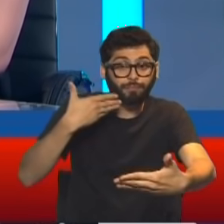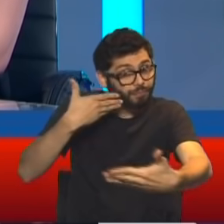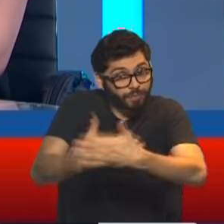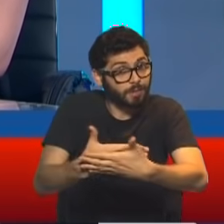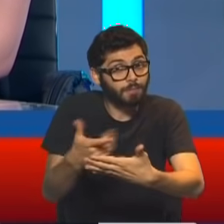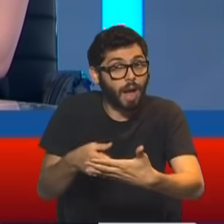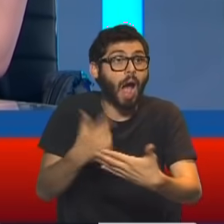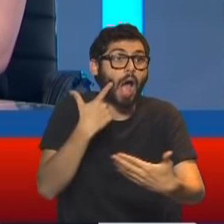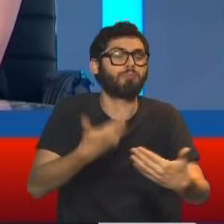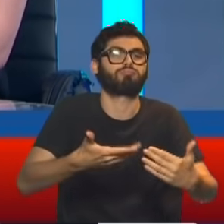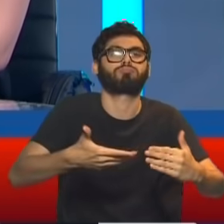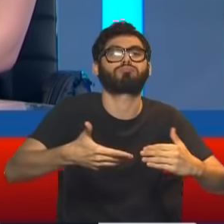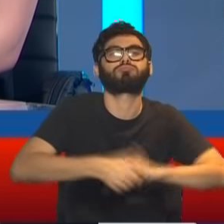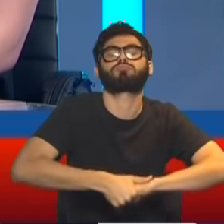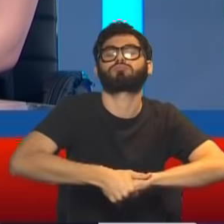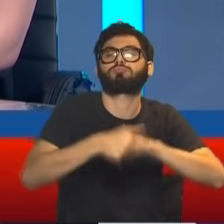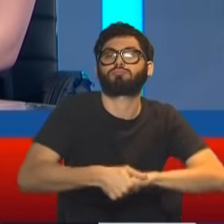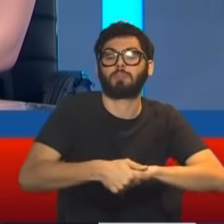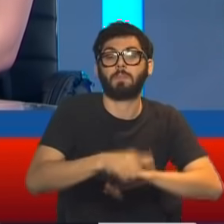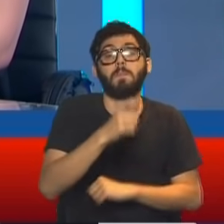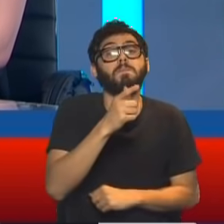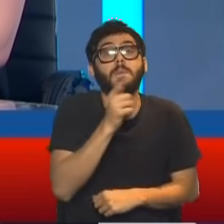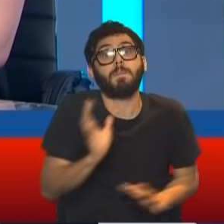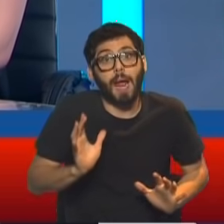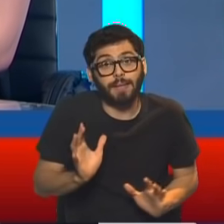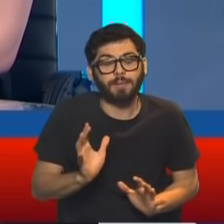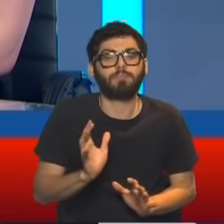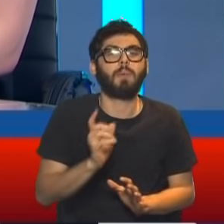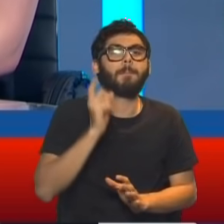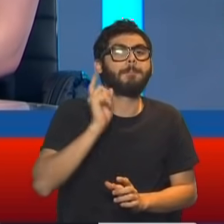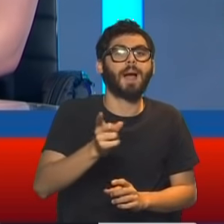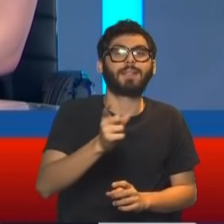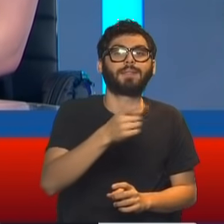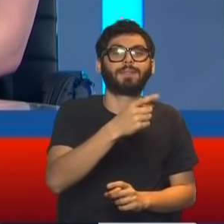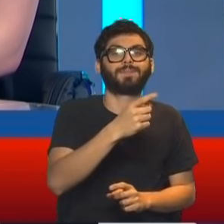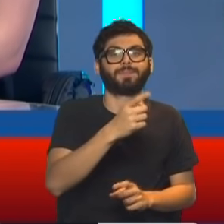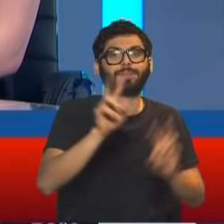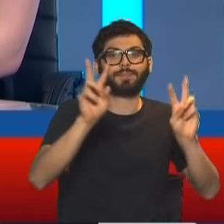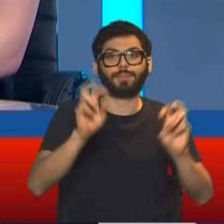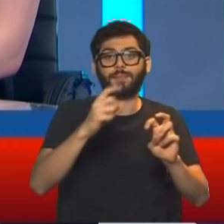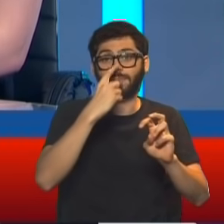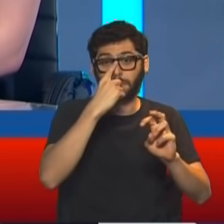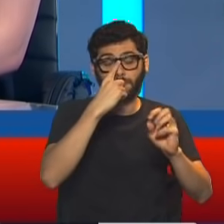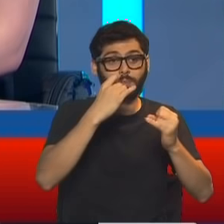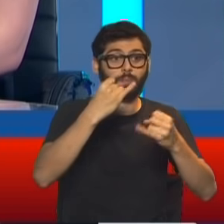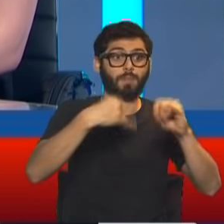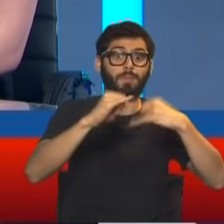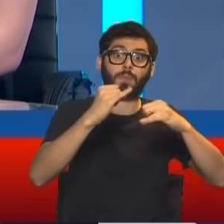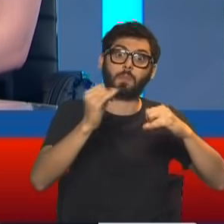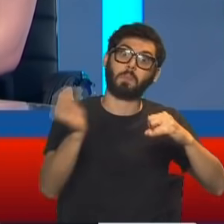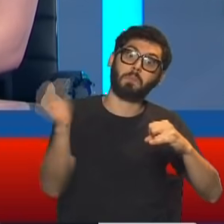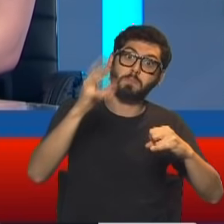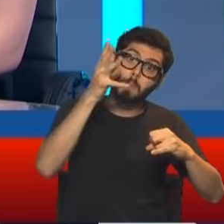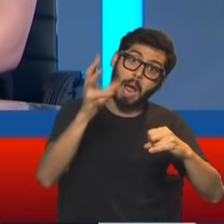a estrecharse la mano con el Fondo Monetario. Y bien vos decías, Feli, el tema de la reducción de las sobretasas justamente en